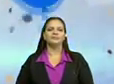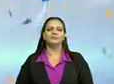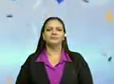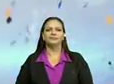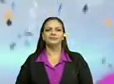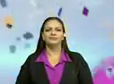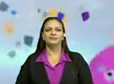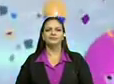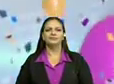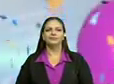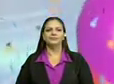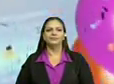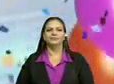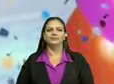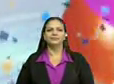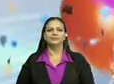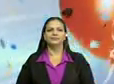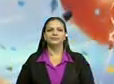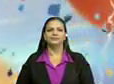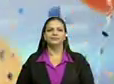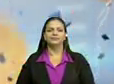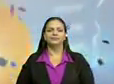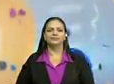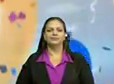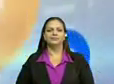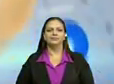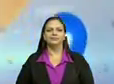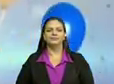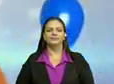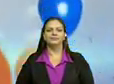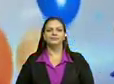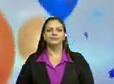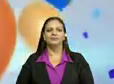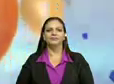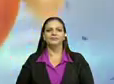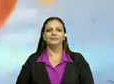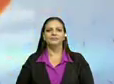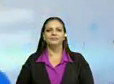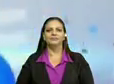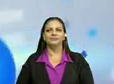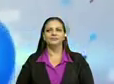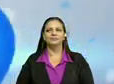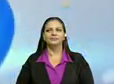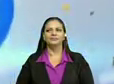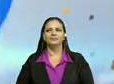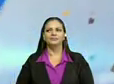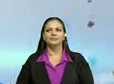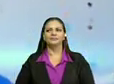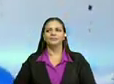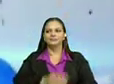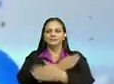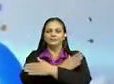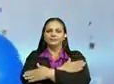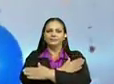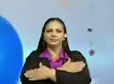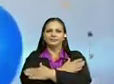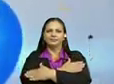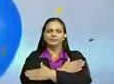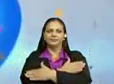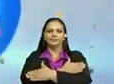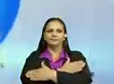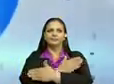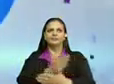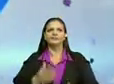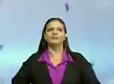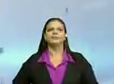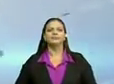New York, New York. ¡Feliz cumpleaños! ¡Felicidades al cumpleañero! No, puta, ni yo, ni no nada, y nos dejó